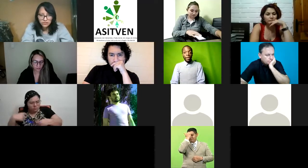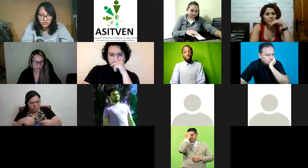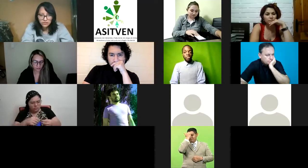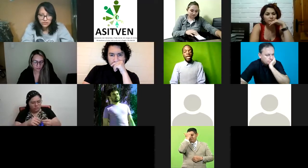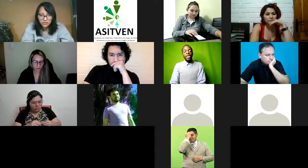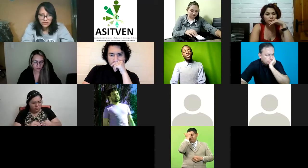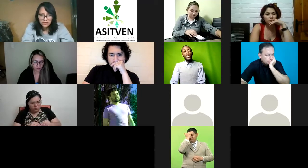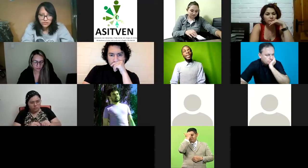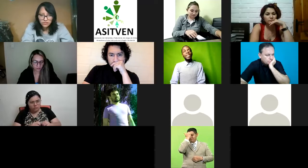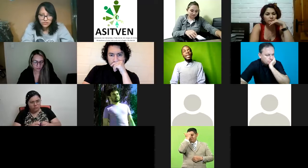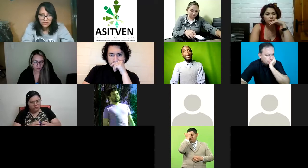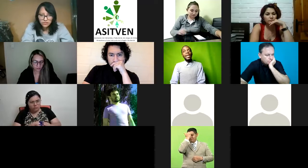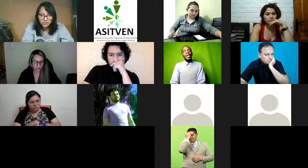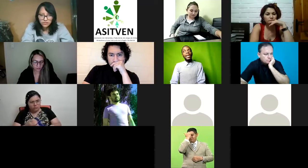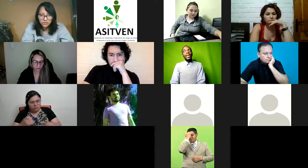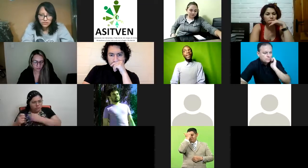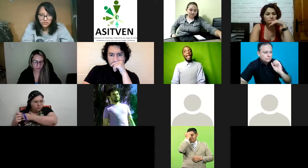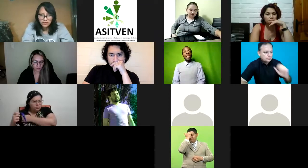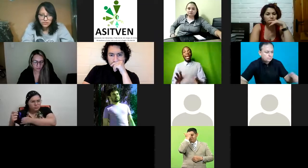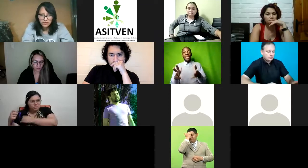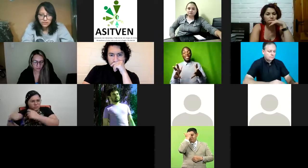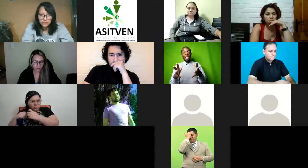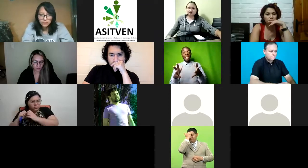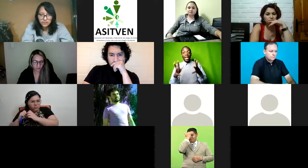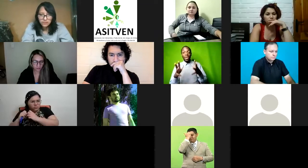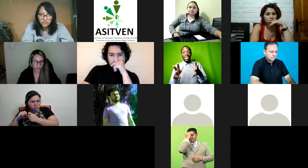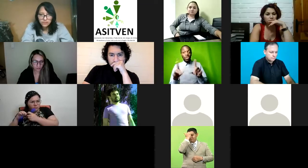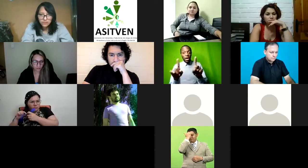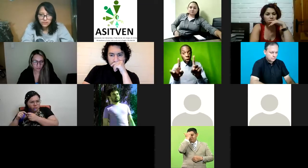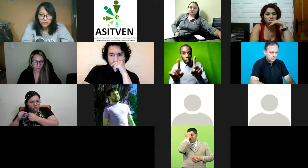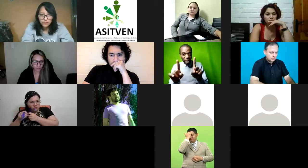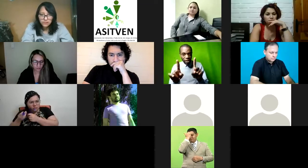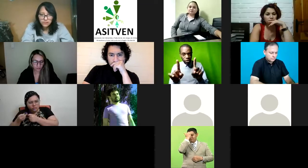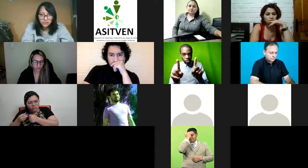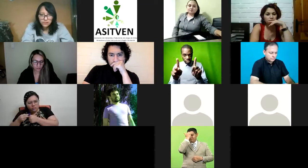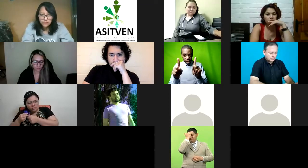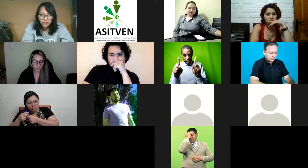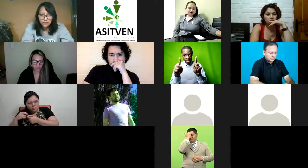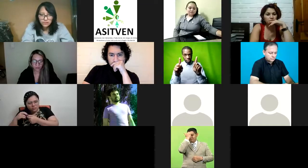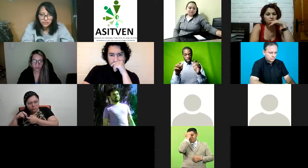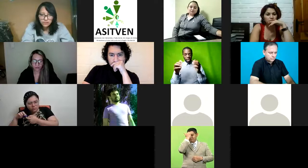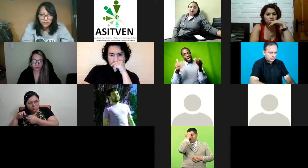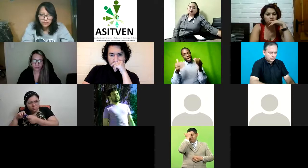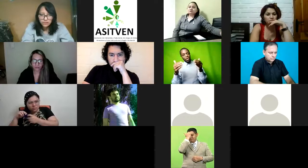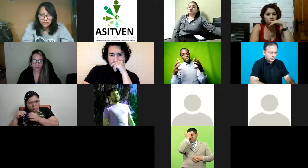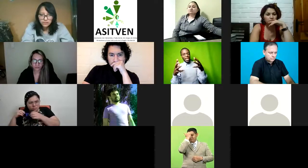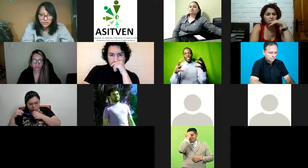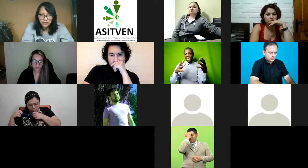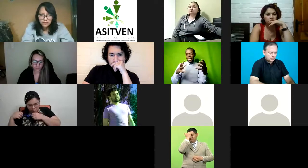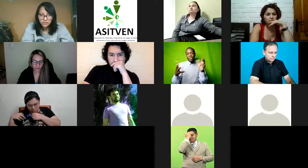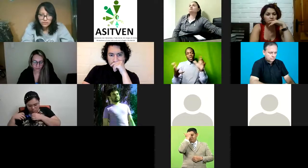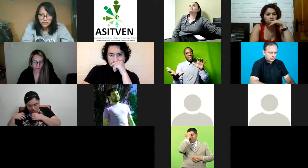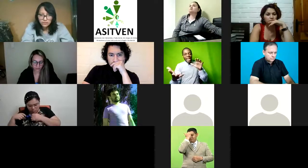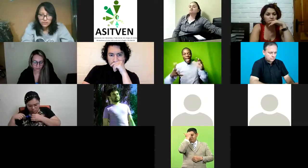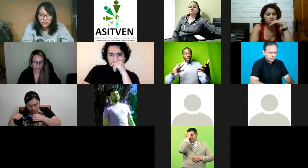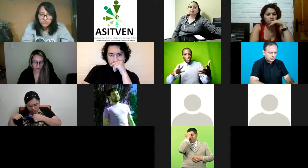¿Sí? Entonces, Rubén, Rafael quería comentar algo. La lengua de señas internacional no cumple eso también. Por eso es que todavía le siguen,